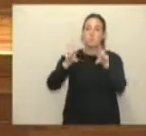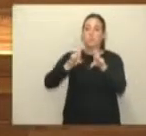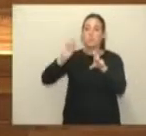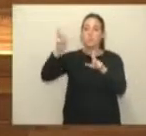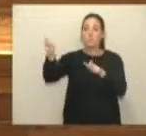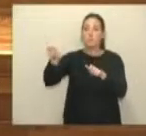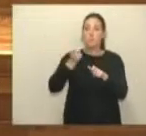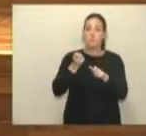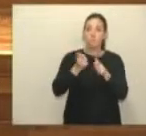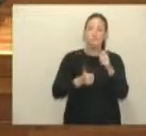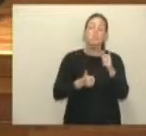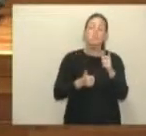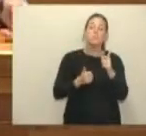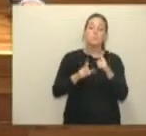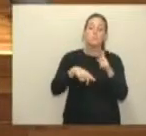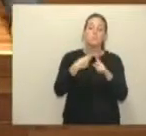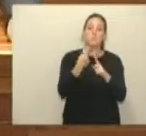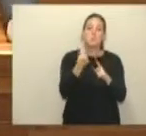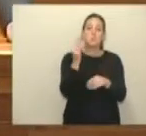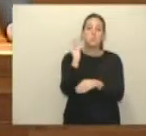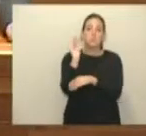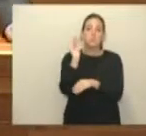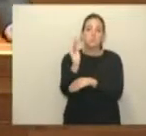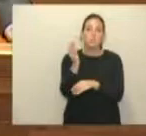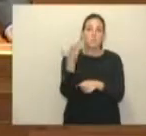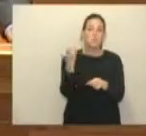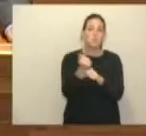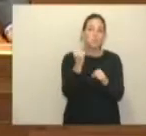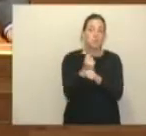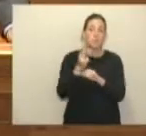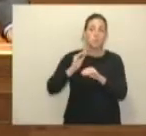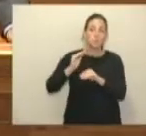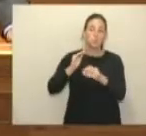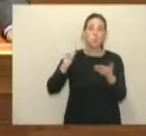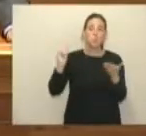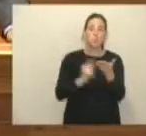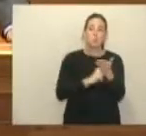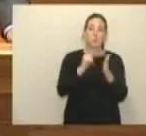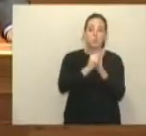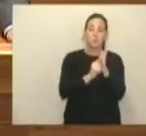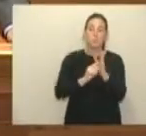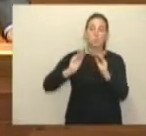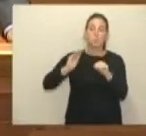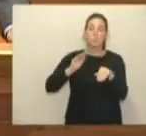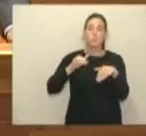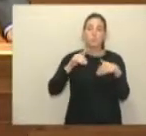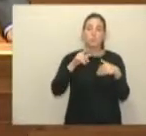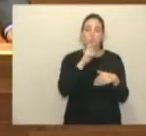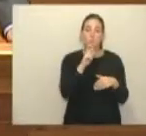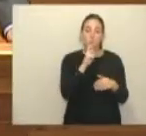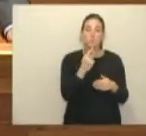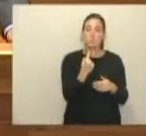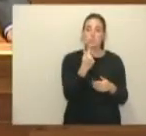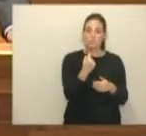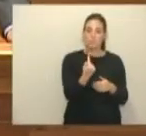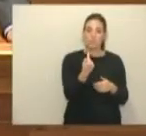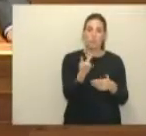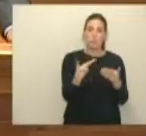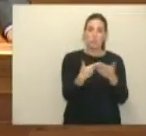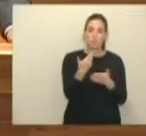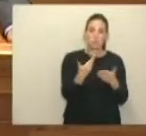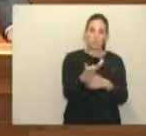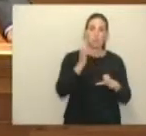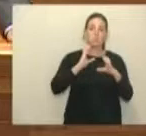de los subcontratistas y el importe y el porcentaje de volumen de cada contrato que ha sido subcontratado. Esto es lo que se dijo a los medios de